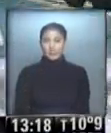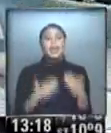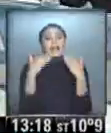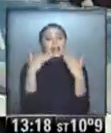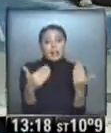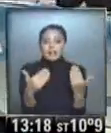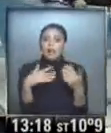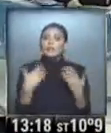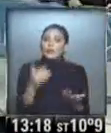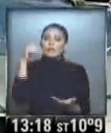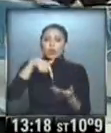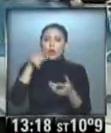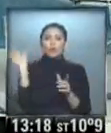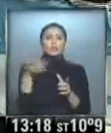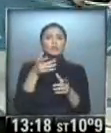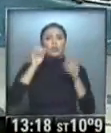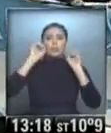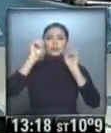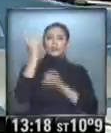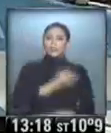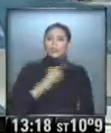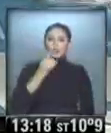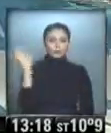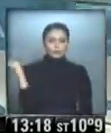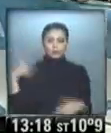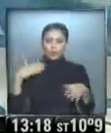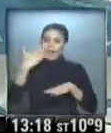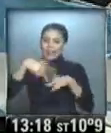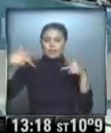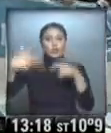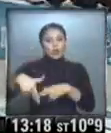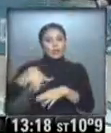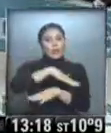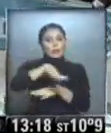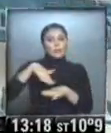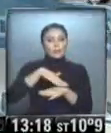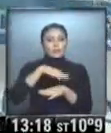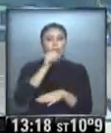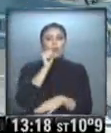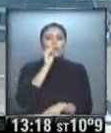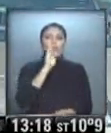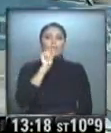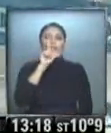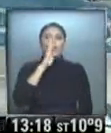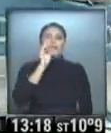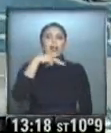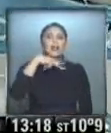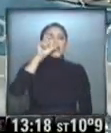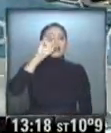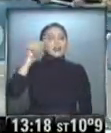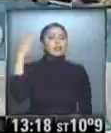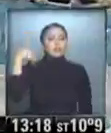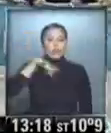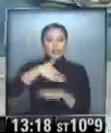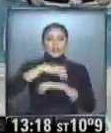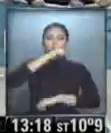Muchas gracias. Es por eso que la comunidad educativa del Mariano Acosta ha cortado la calle en el barrio porteño de Balvanera. La calle Urquiza entre Moreno y Alsina está cortada desde